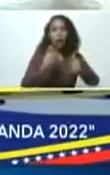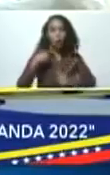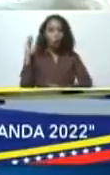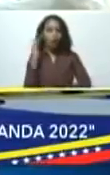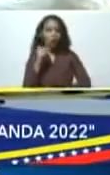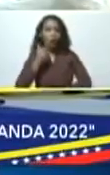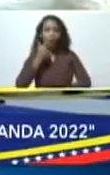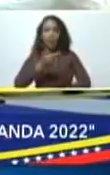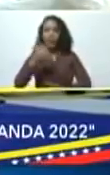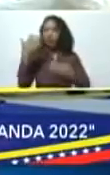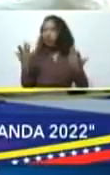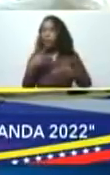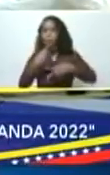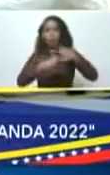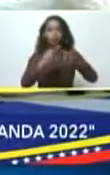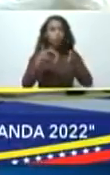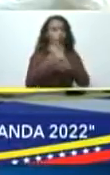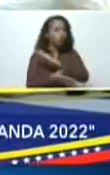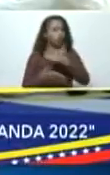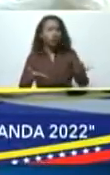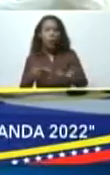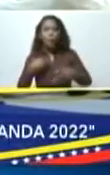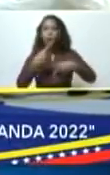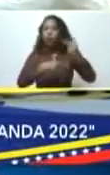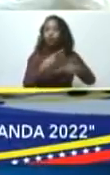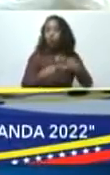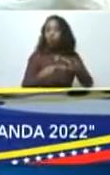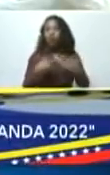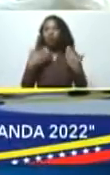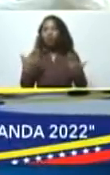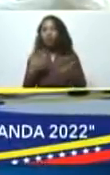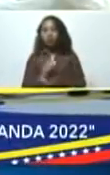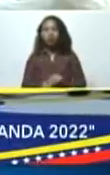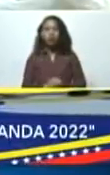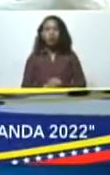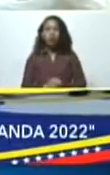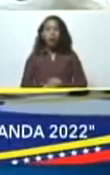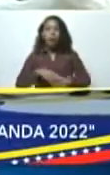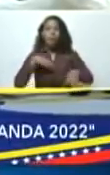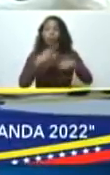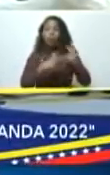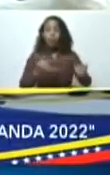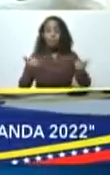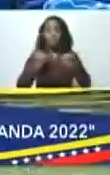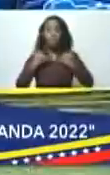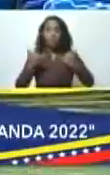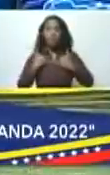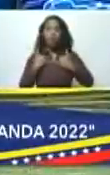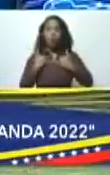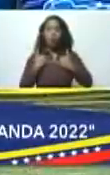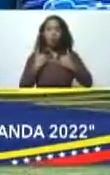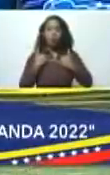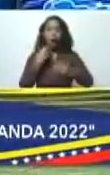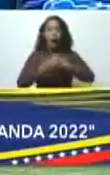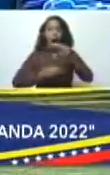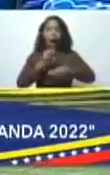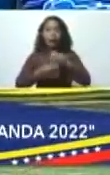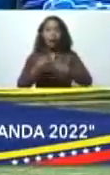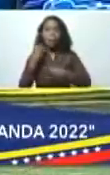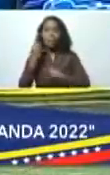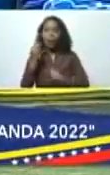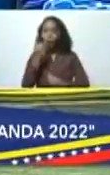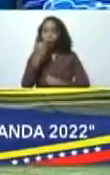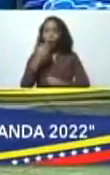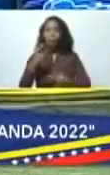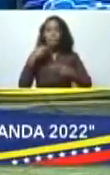aquí a decirles es que hay que producir. Producir Castro Soteldo, producir para autoabastecernos Castro Soteldo, producir para